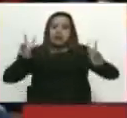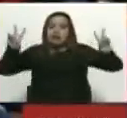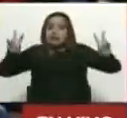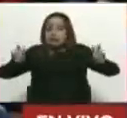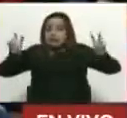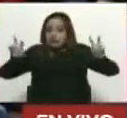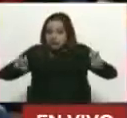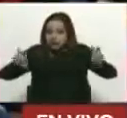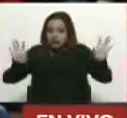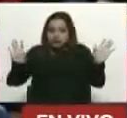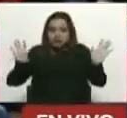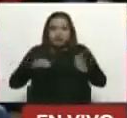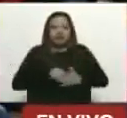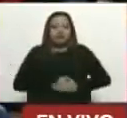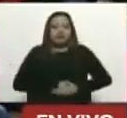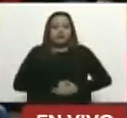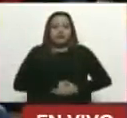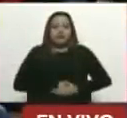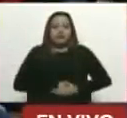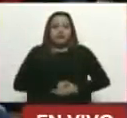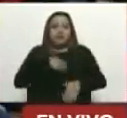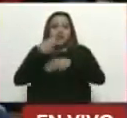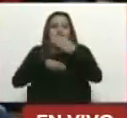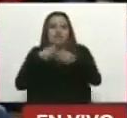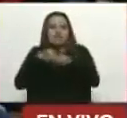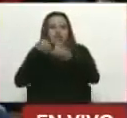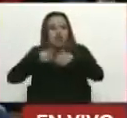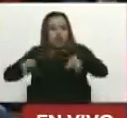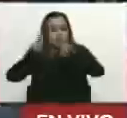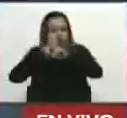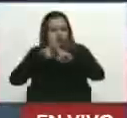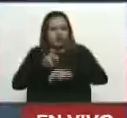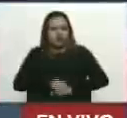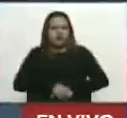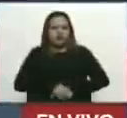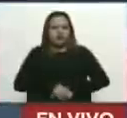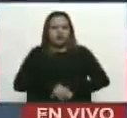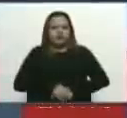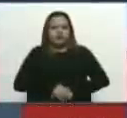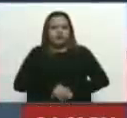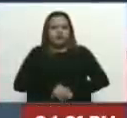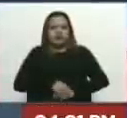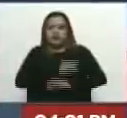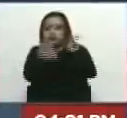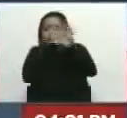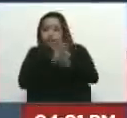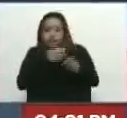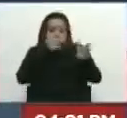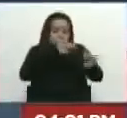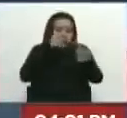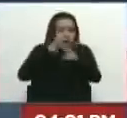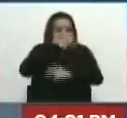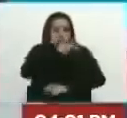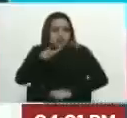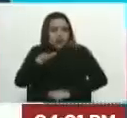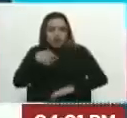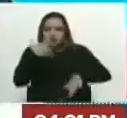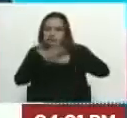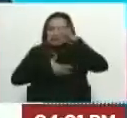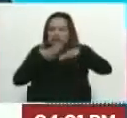por la Organización de Naciones Unidas, para casos de genocidio, catástrofe y